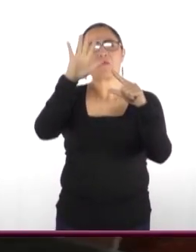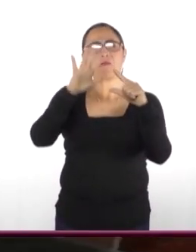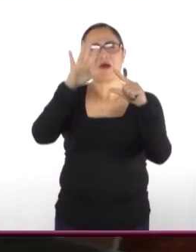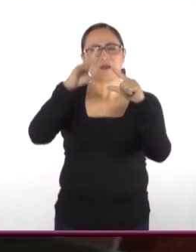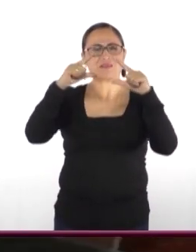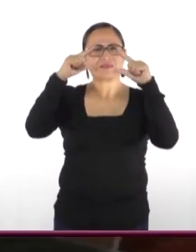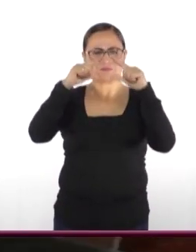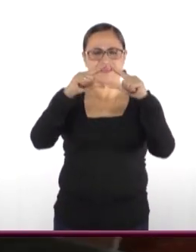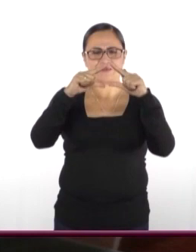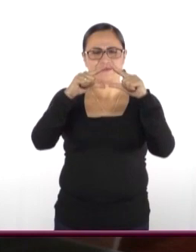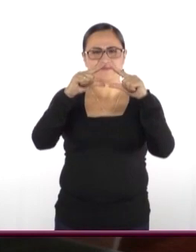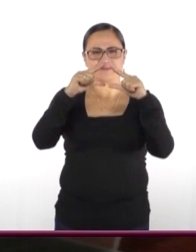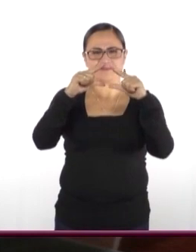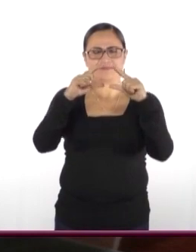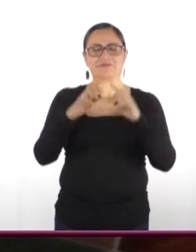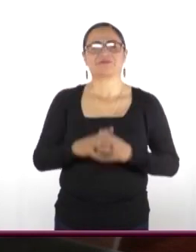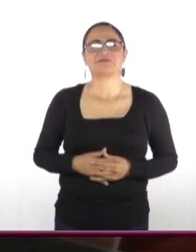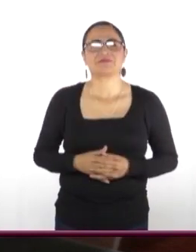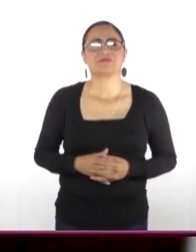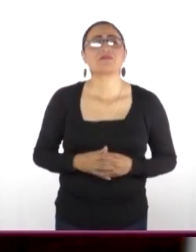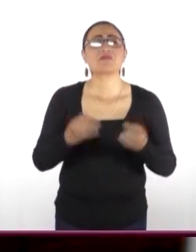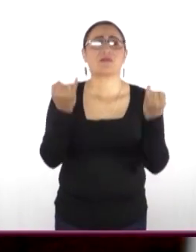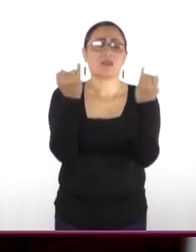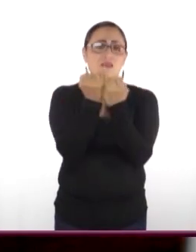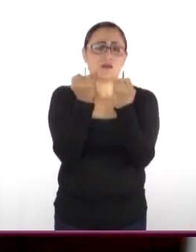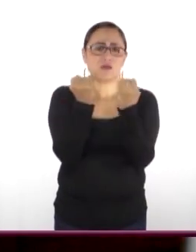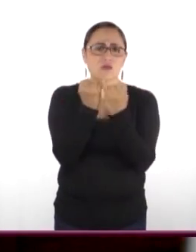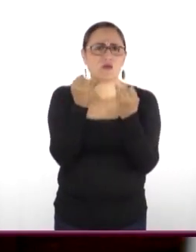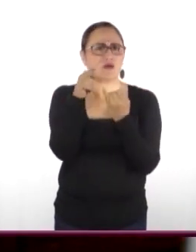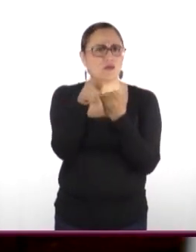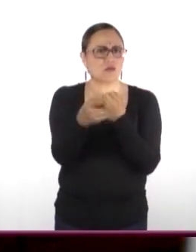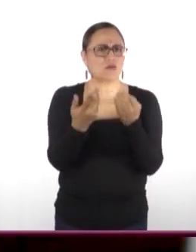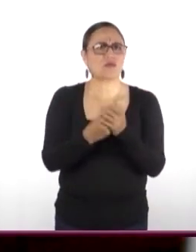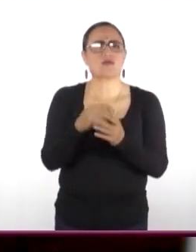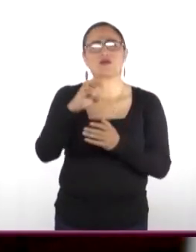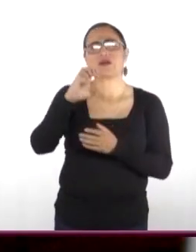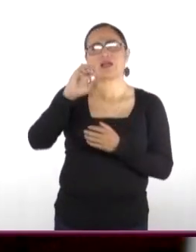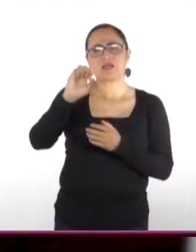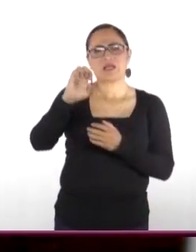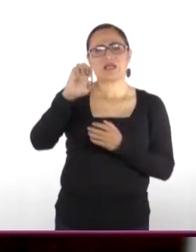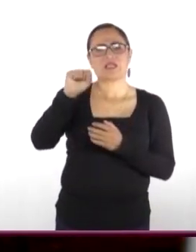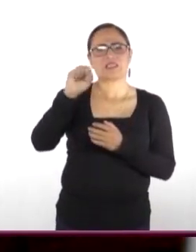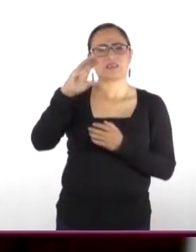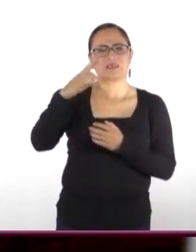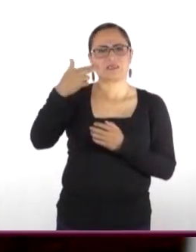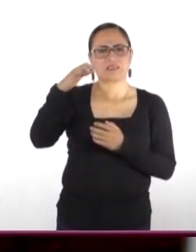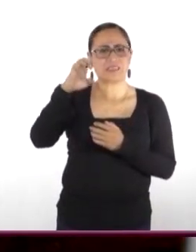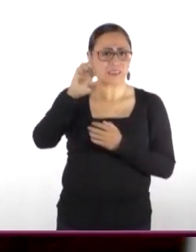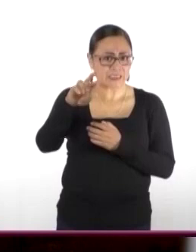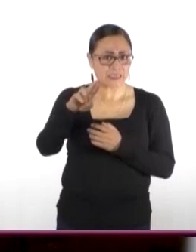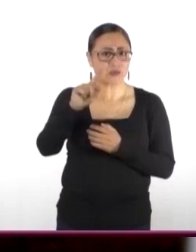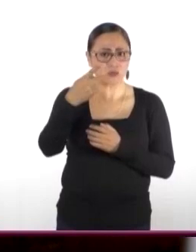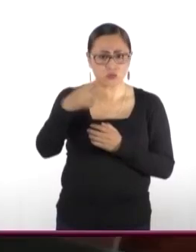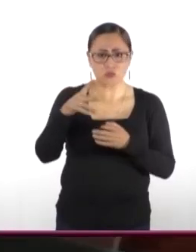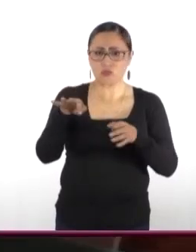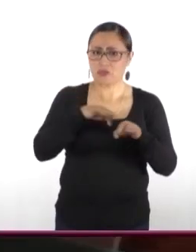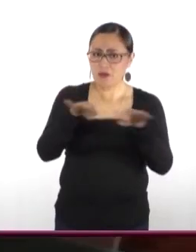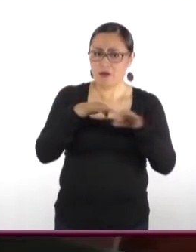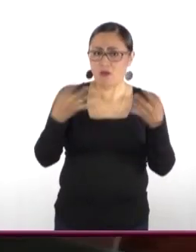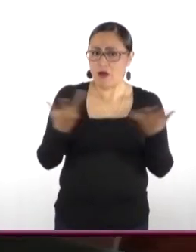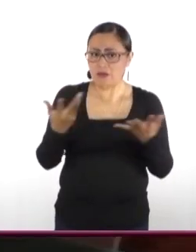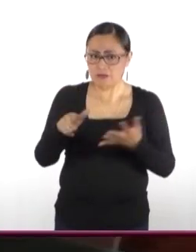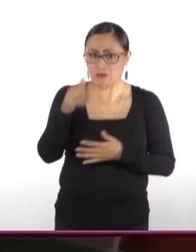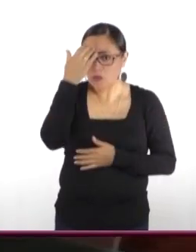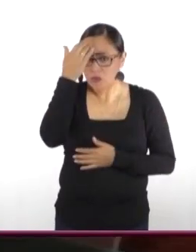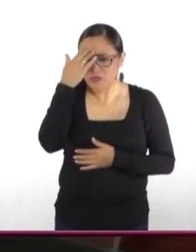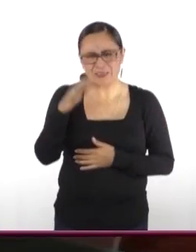perspectiva bidimensional que sí parece un triángulo. Y hablando de eso, ¿tú conoces el trabajo de Escher? No lo